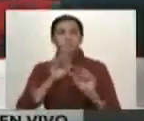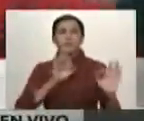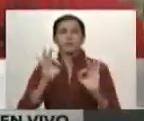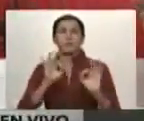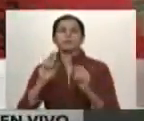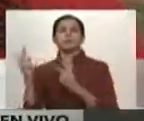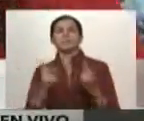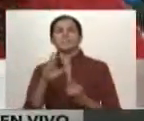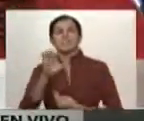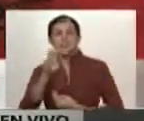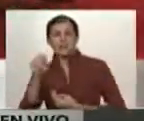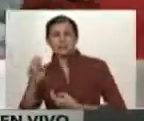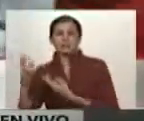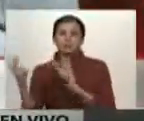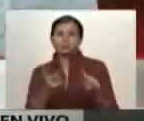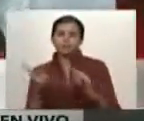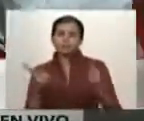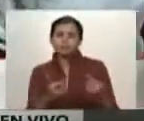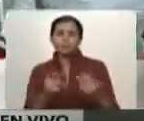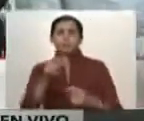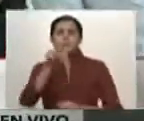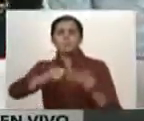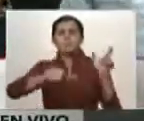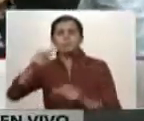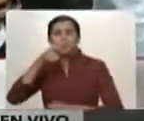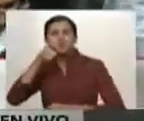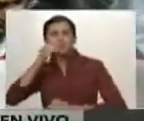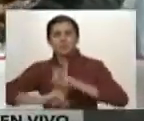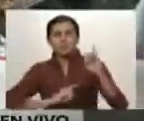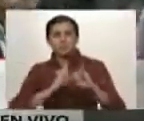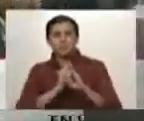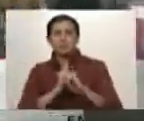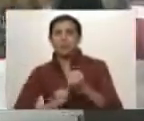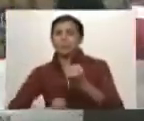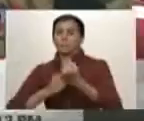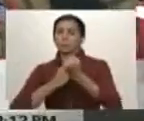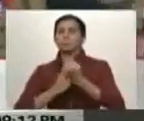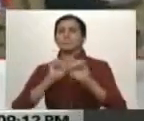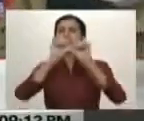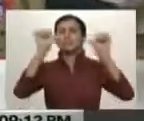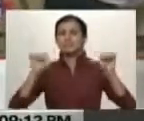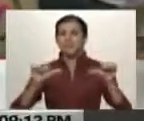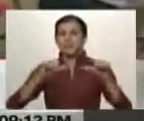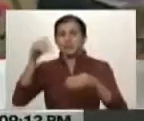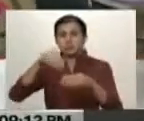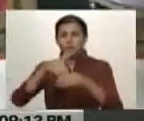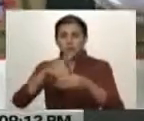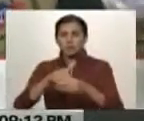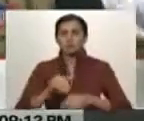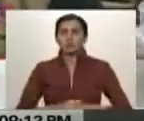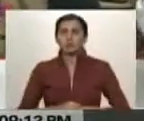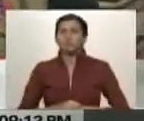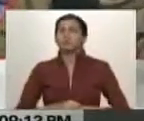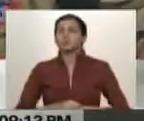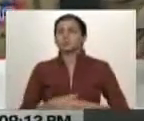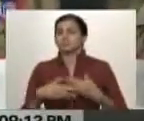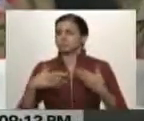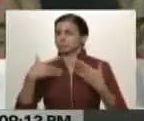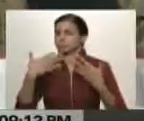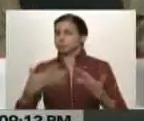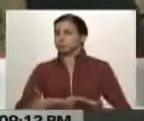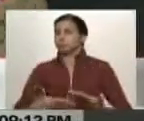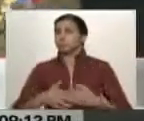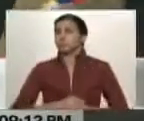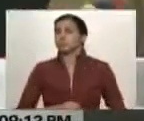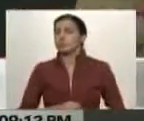garantía de la solidez de este sistema electoral que es automatizado en nuestro país y que ha pasado por más